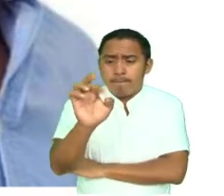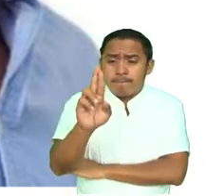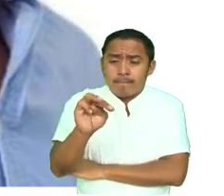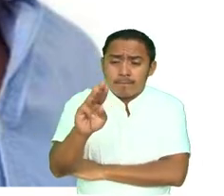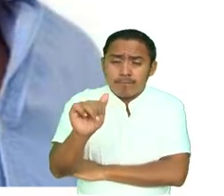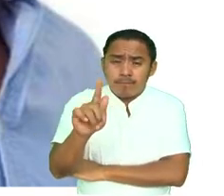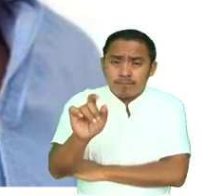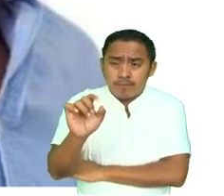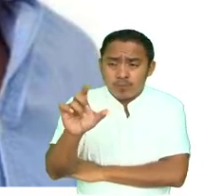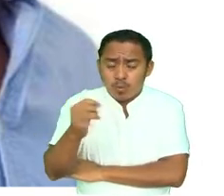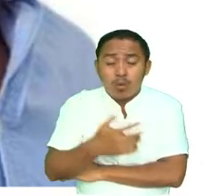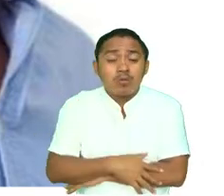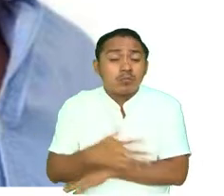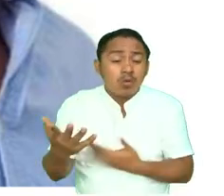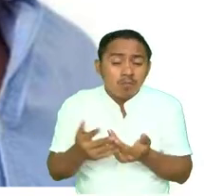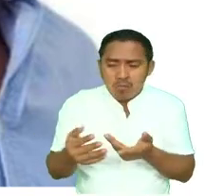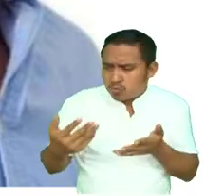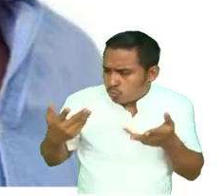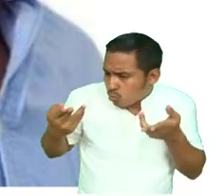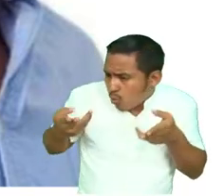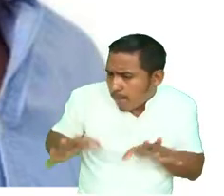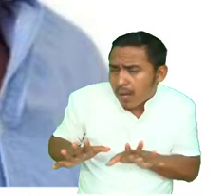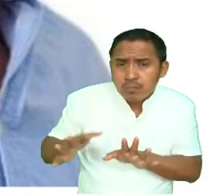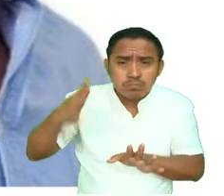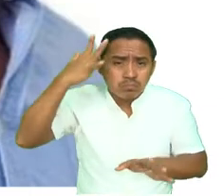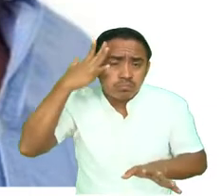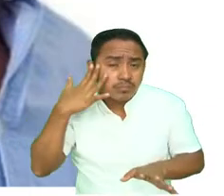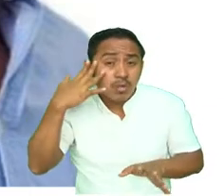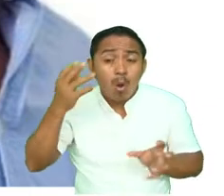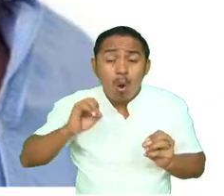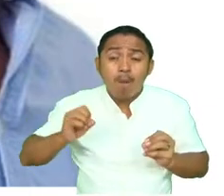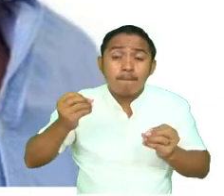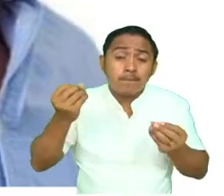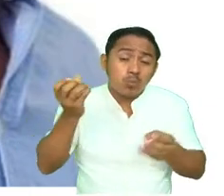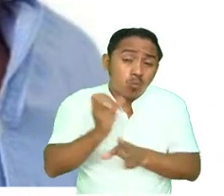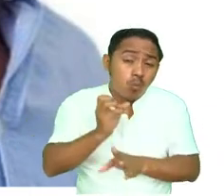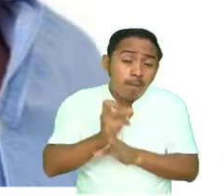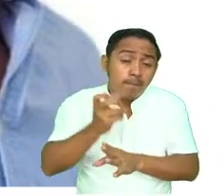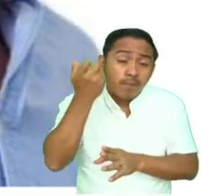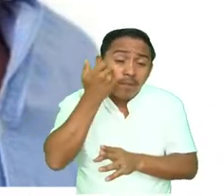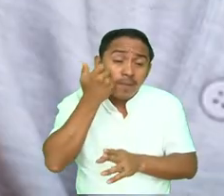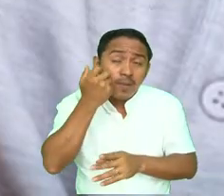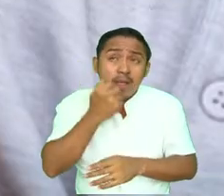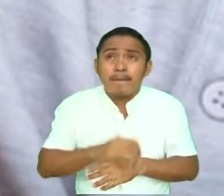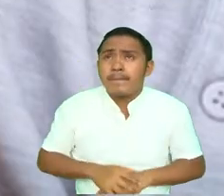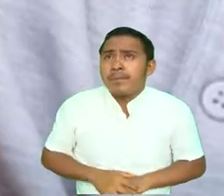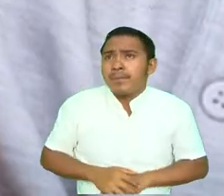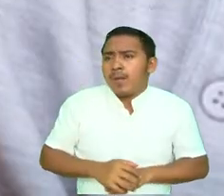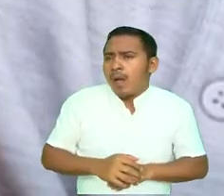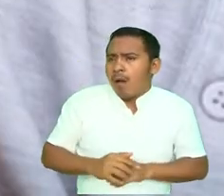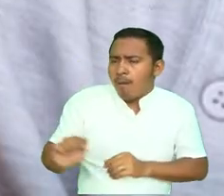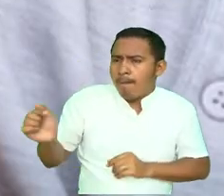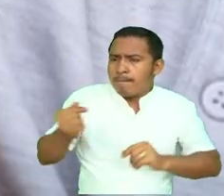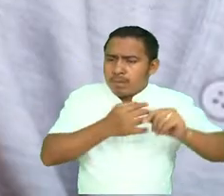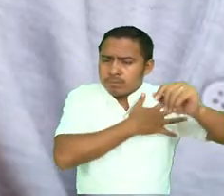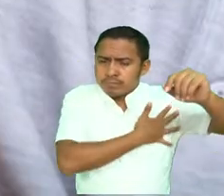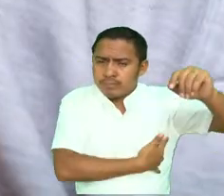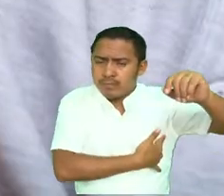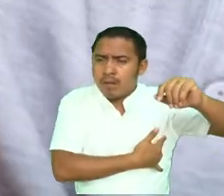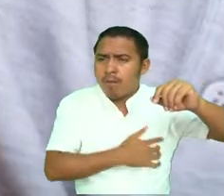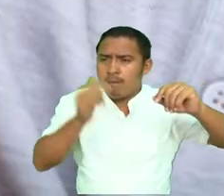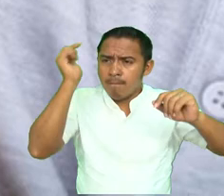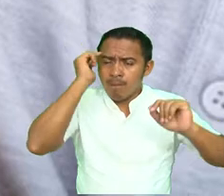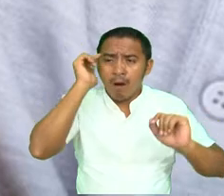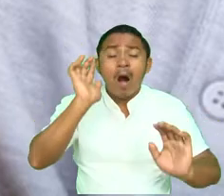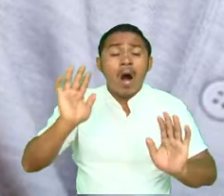entre una simple sudoración a una sudoración por alguna enfermedad. O excesiva. En este caso, yo creo que el sudor, en